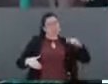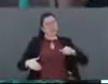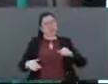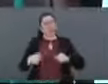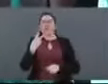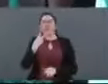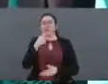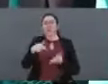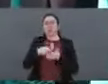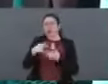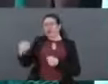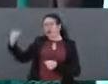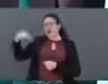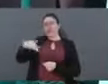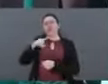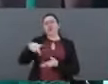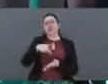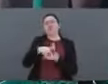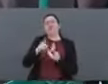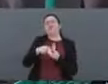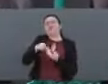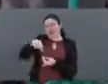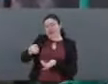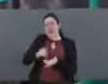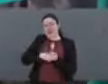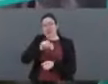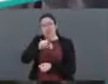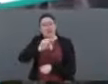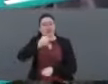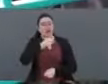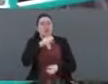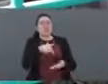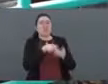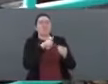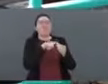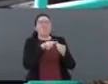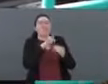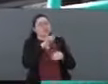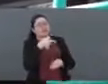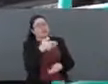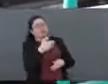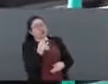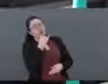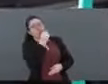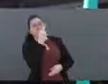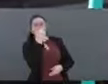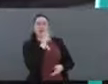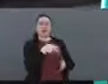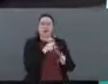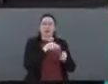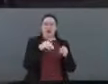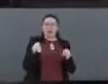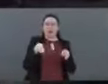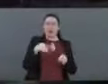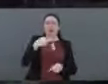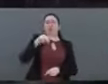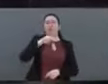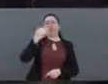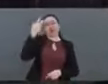de los pozos de Ciudad Deportiva está aquí mismo, el otro pozo está más o menos a 1 kilómetro y se llama Santa